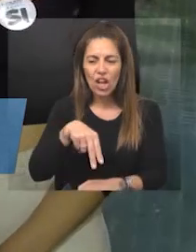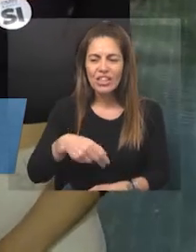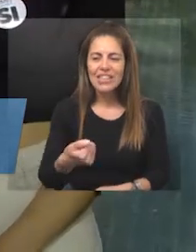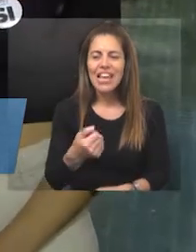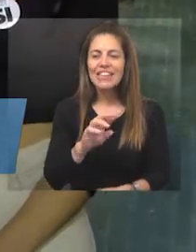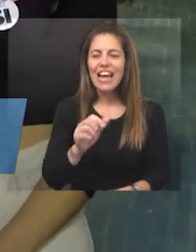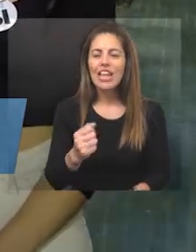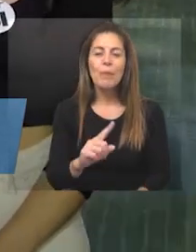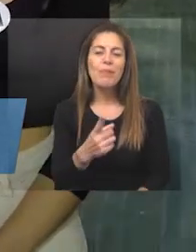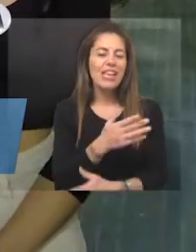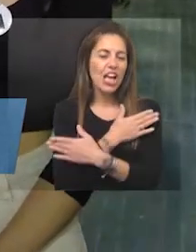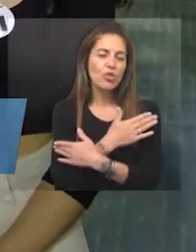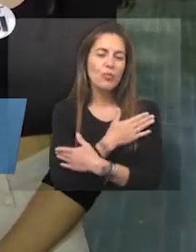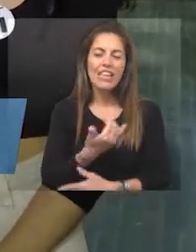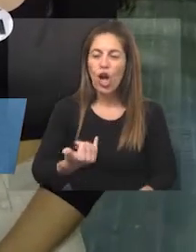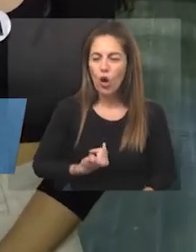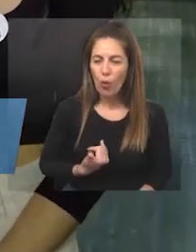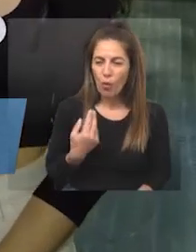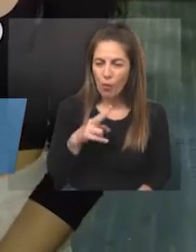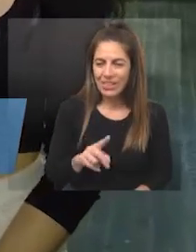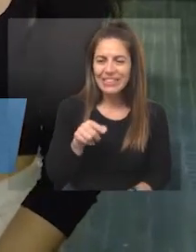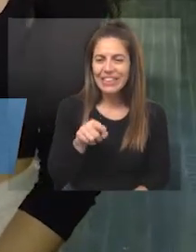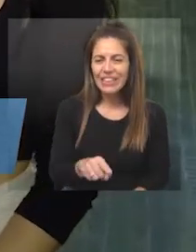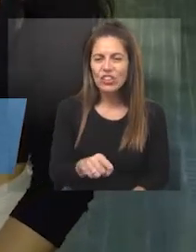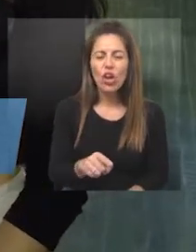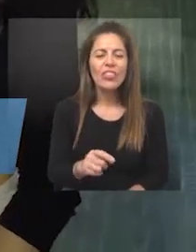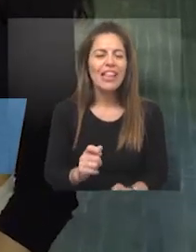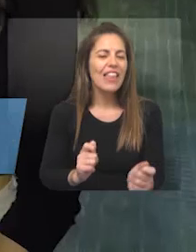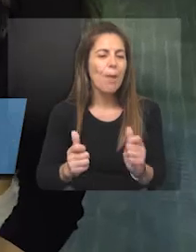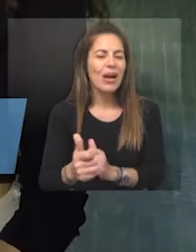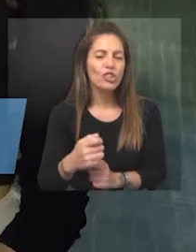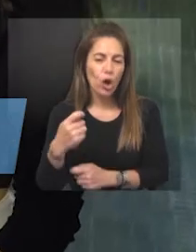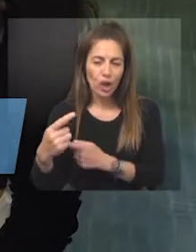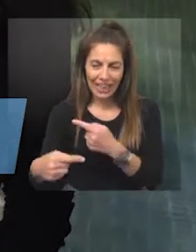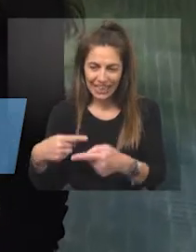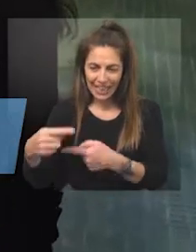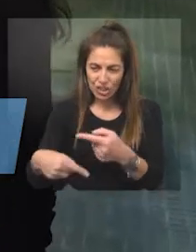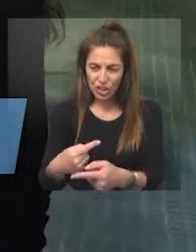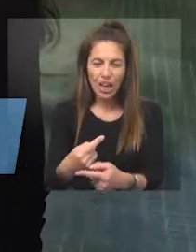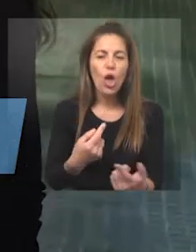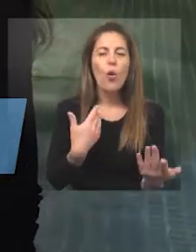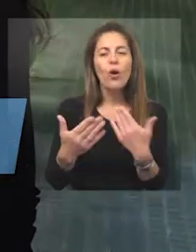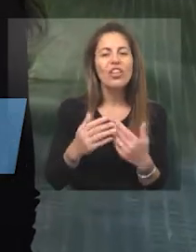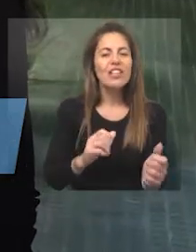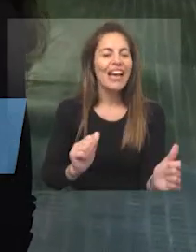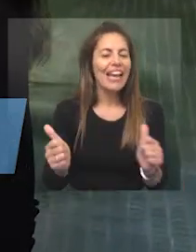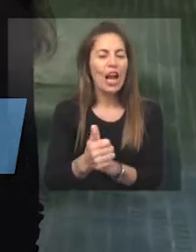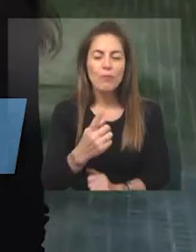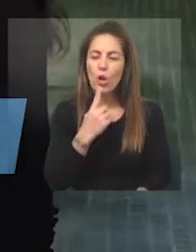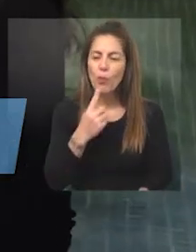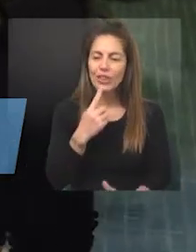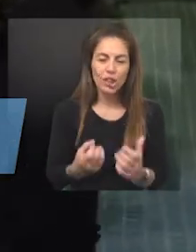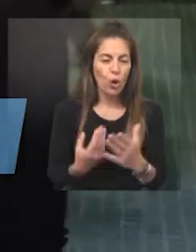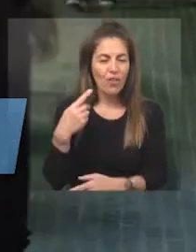es la primera suplente Cómo cómo ves esto también del traspaso generacional y también cuando se habla del recambio político de las nuevas